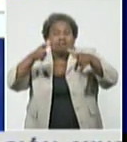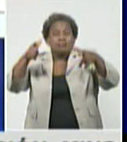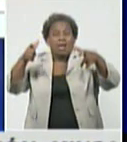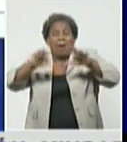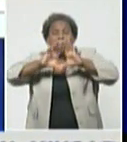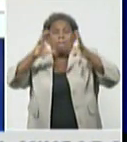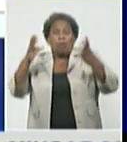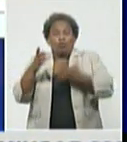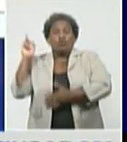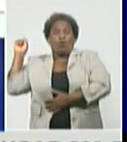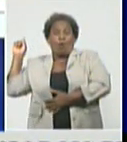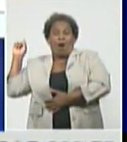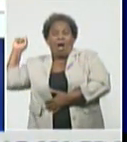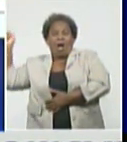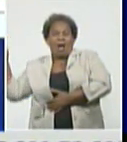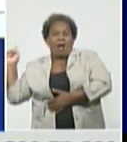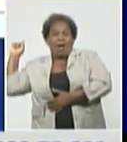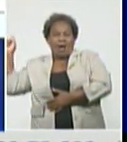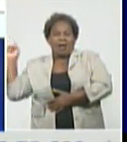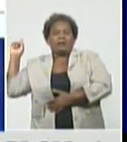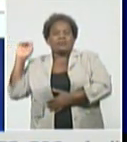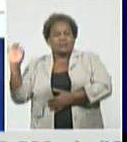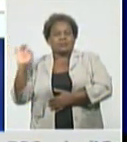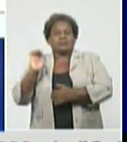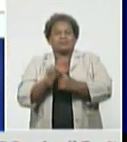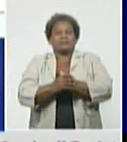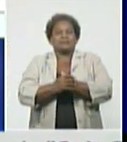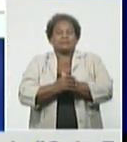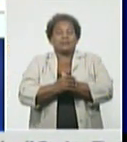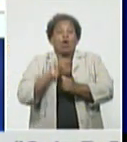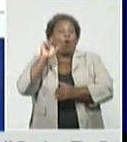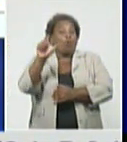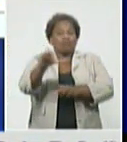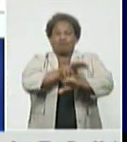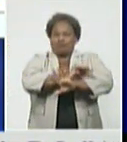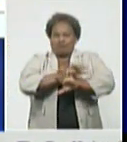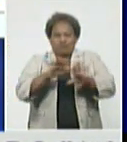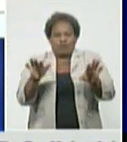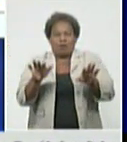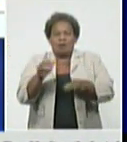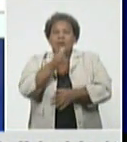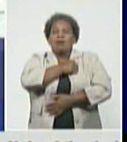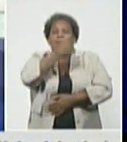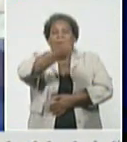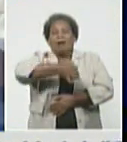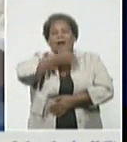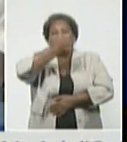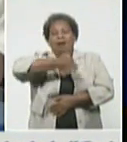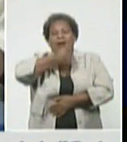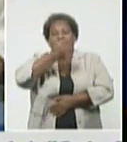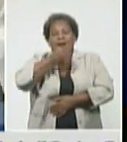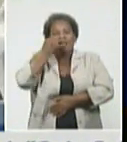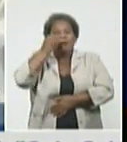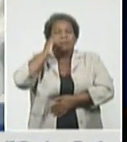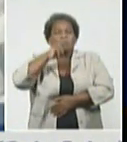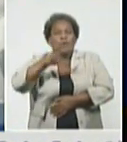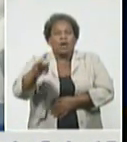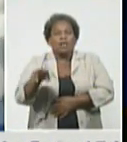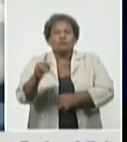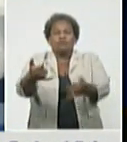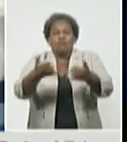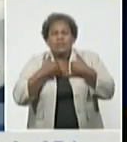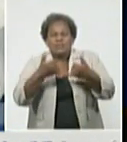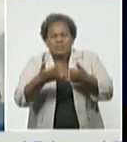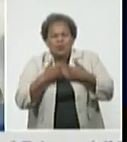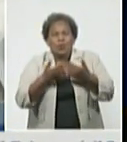mundo. Yo, por último, quería referirme, buscando informaciones en